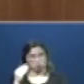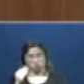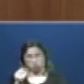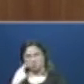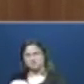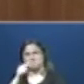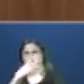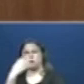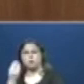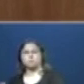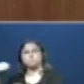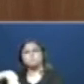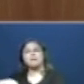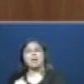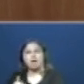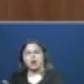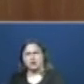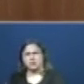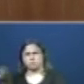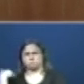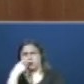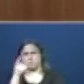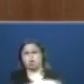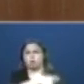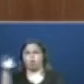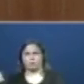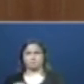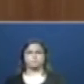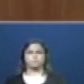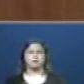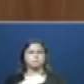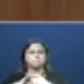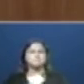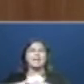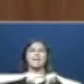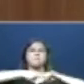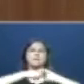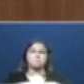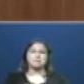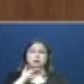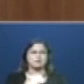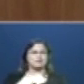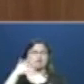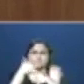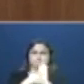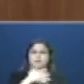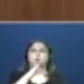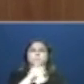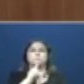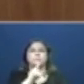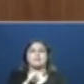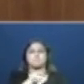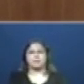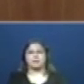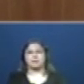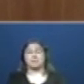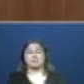Industrial duplicando las cifras de años anteriores en relación a las familias y además de los que ya se ha indicado podemos citar también